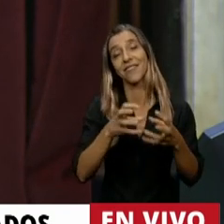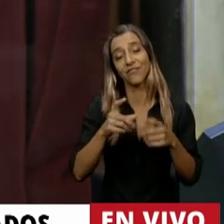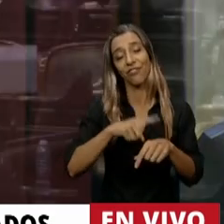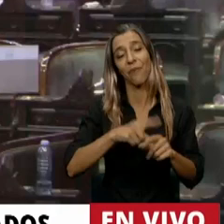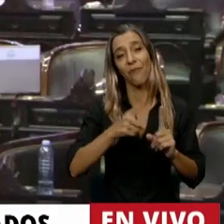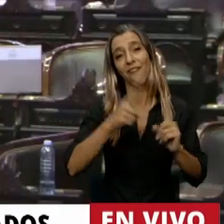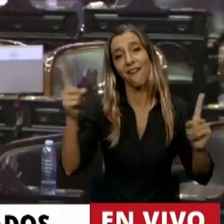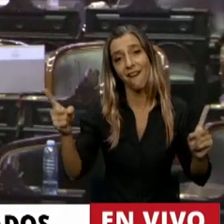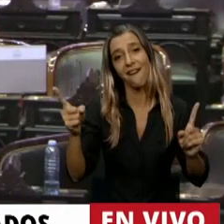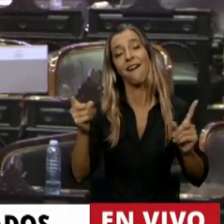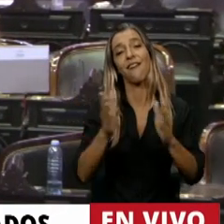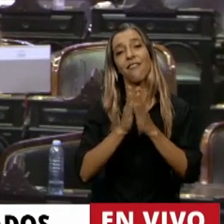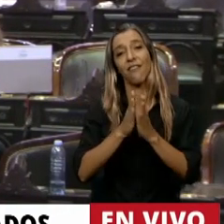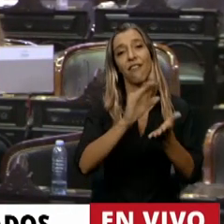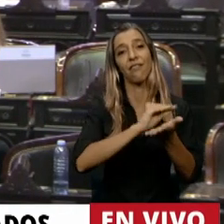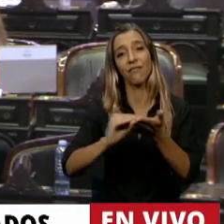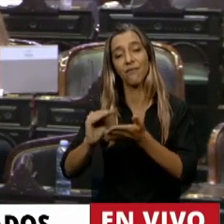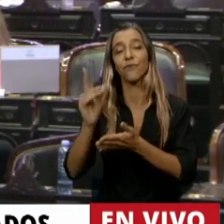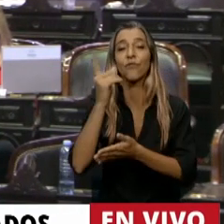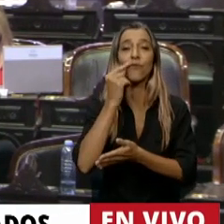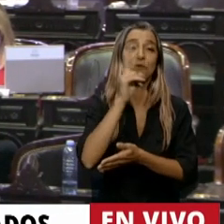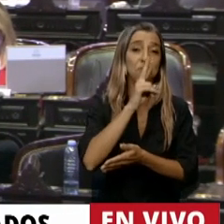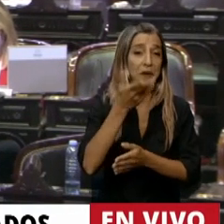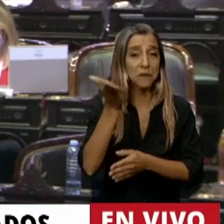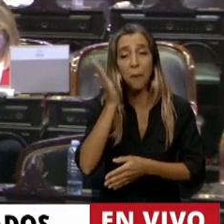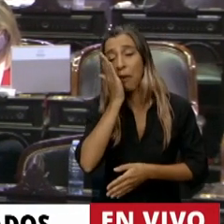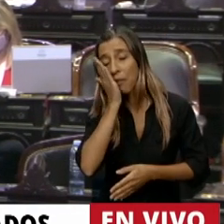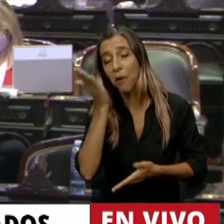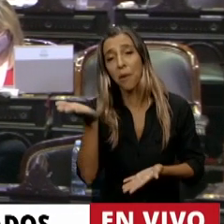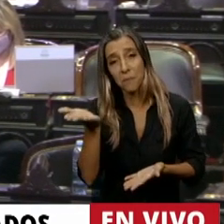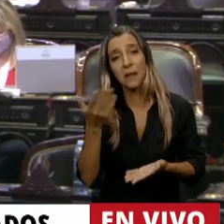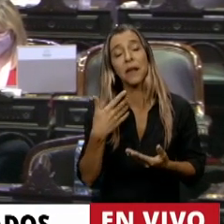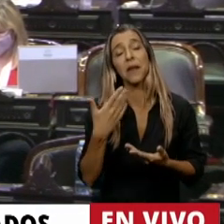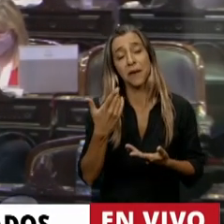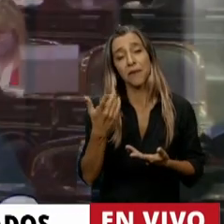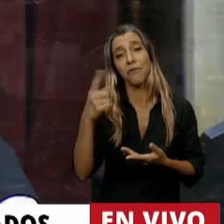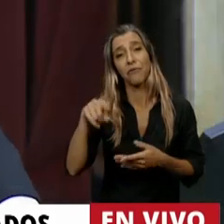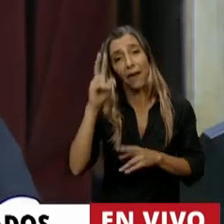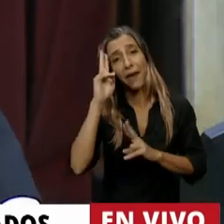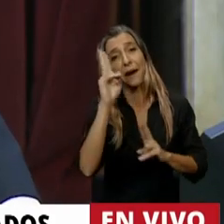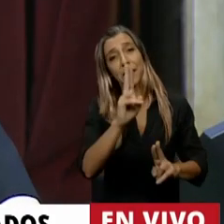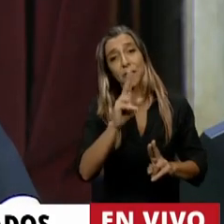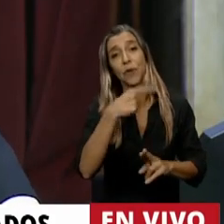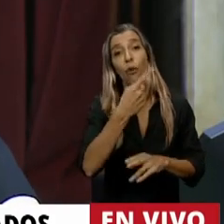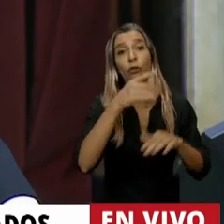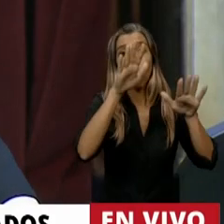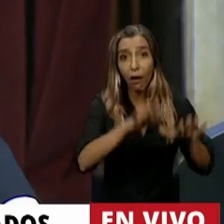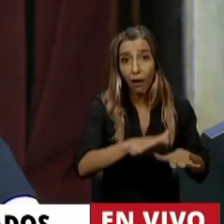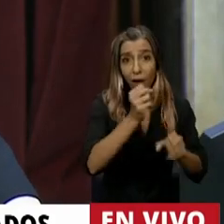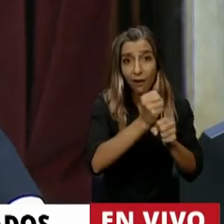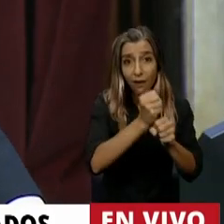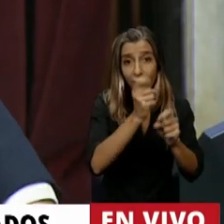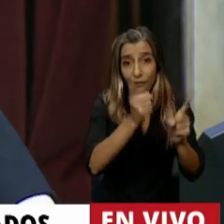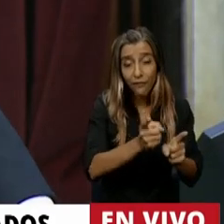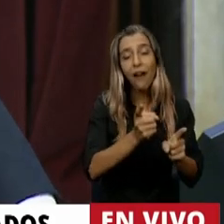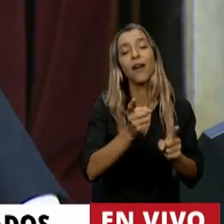y diputadas que se retiran o se van a dormir, por respeto a los que se quedan trabajando, que hagan